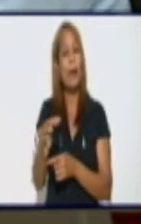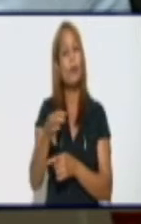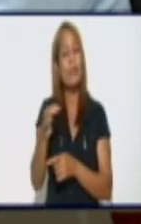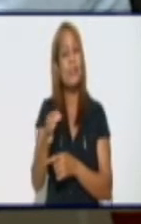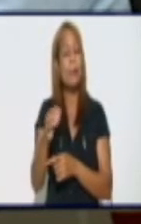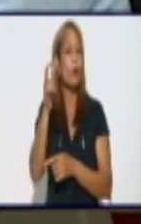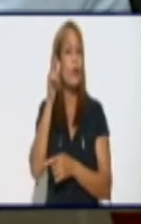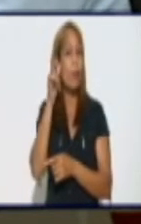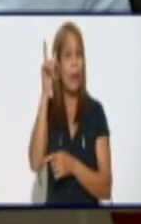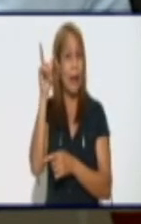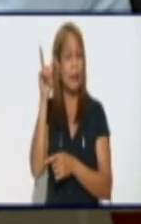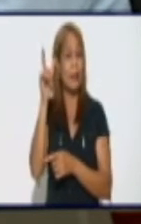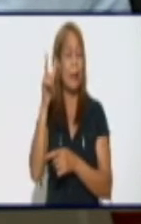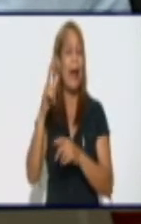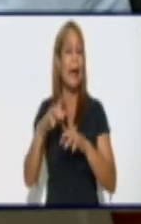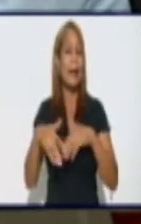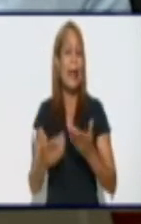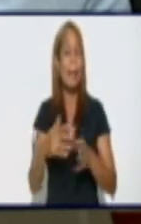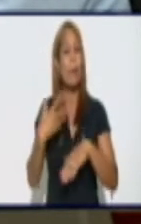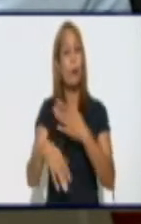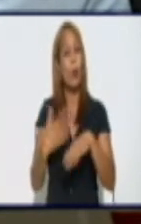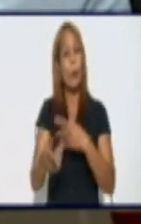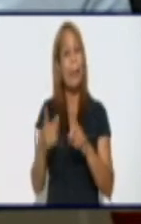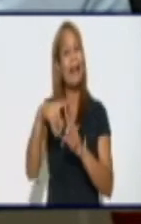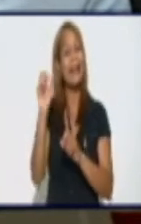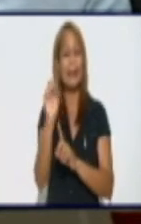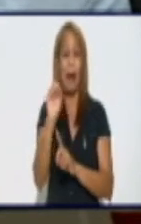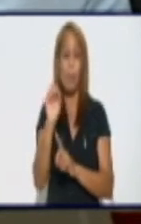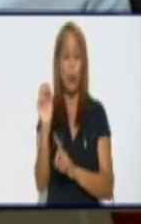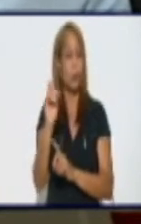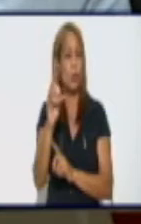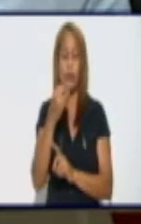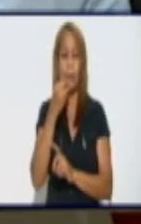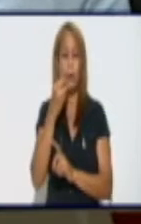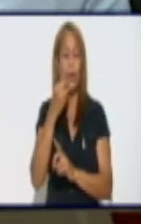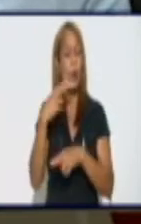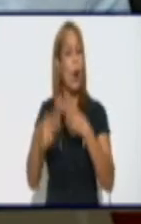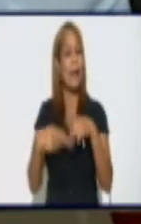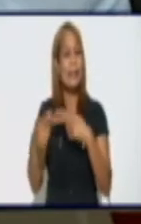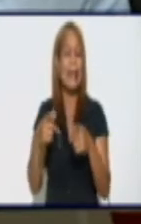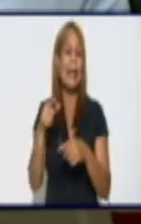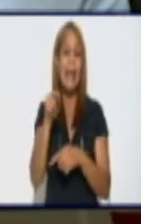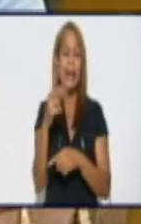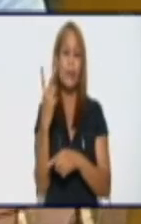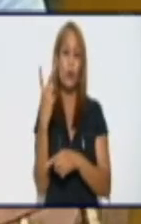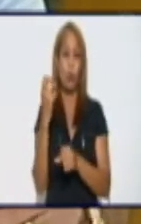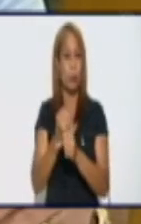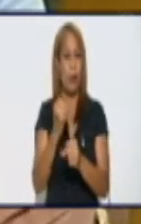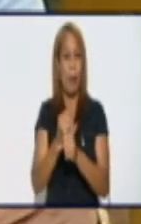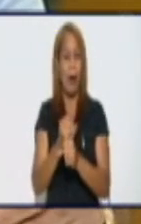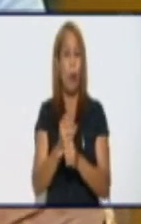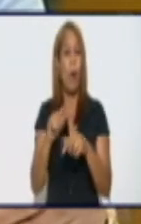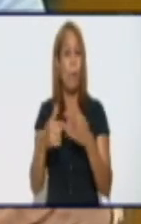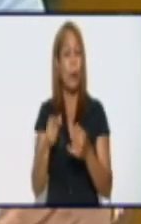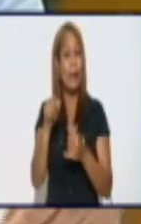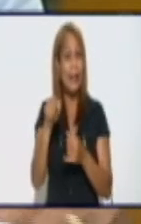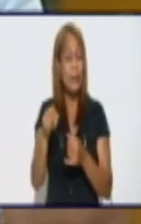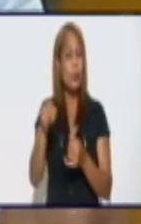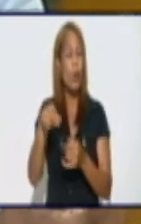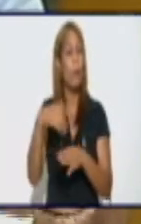arriba por problemas del punto de vista de transporte y como útiles a dos trabajos no se van a ejecutar se van a posponer porque es un circuito que han tenido